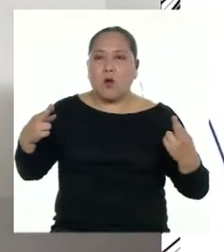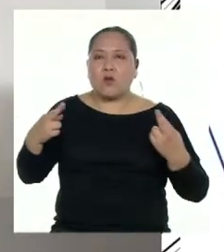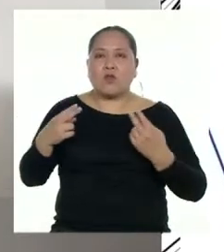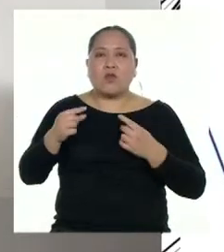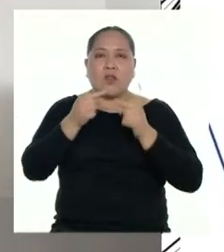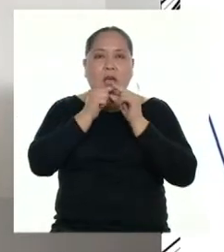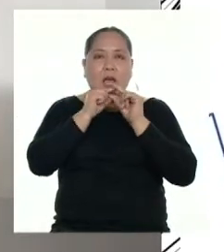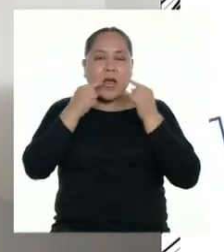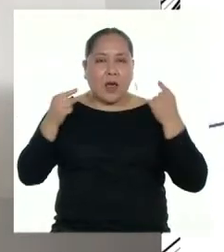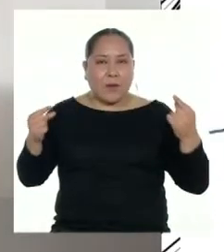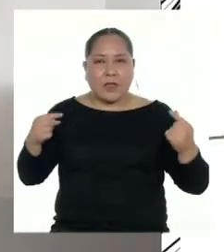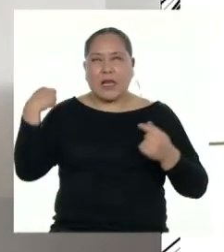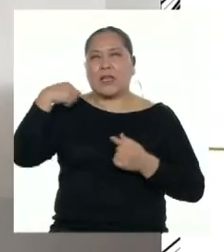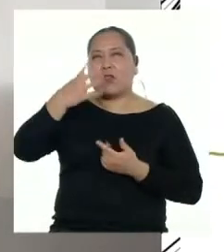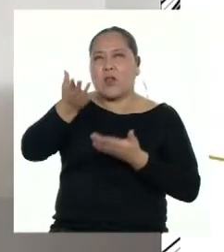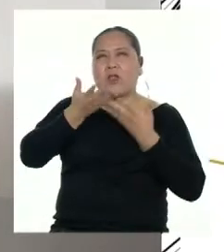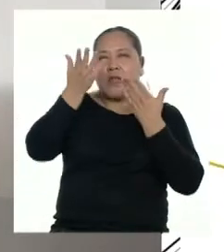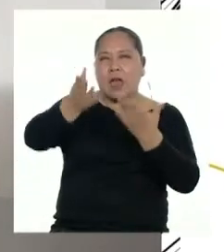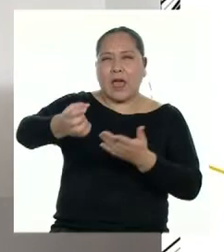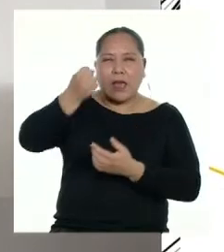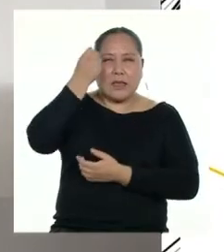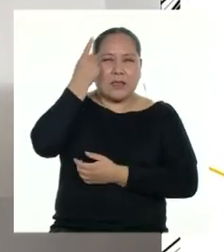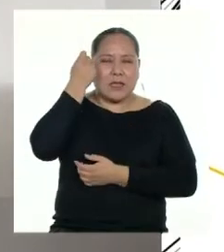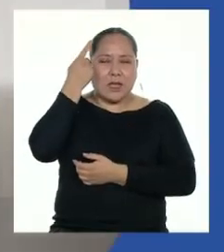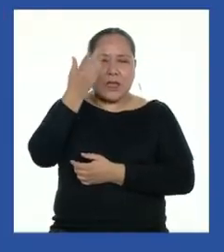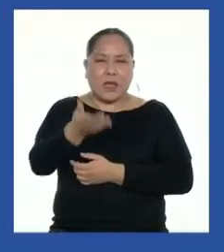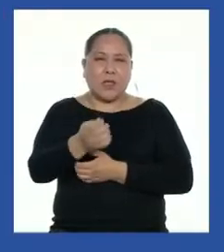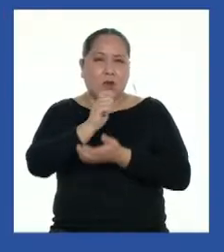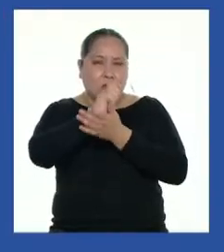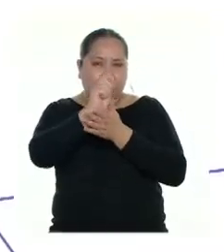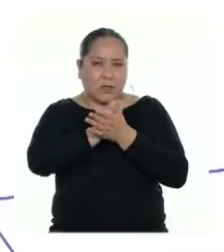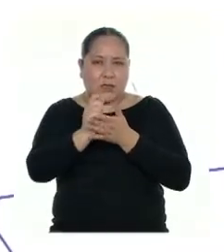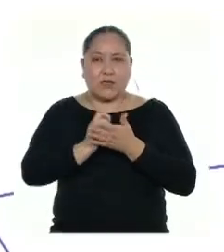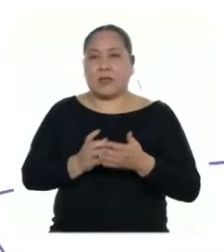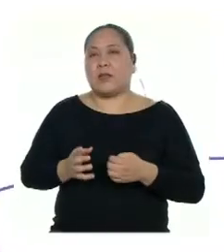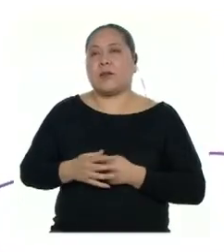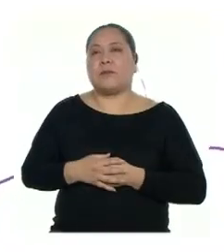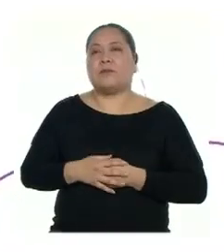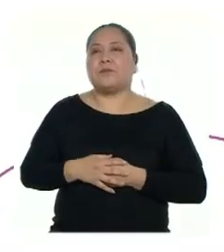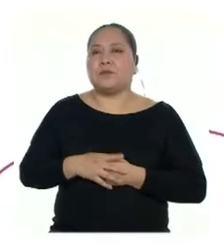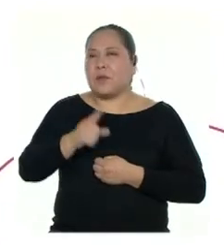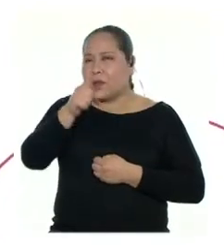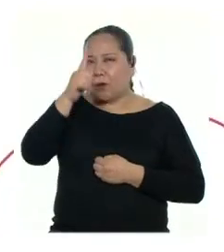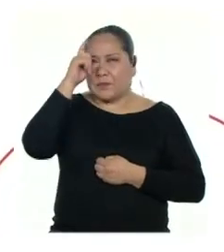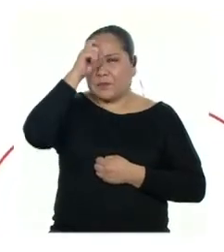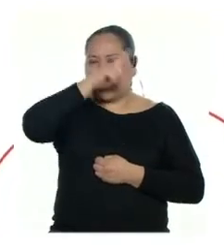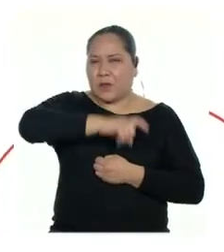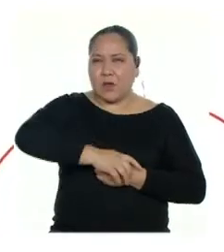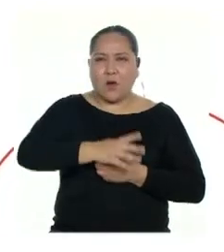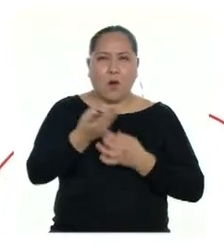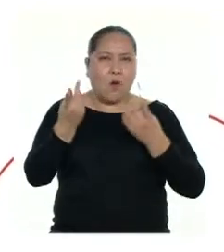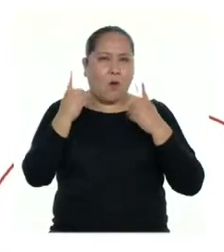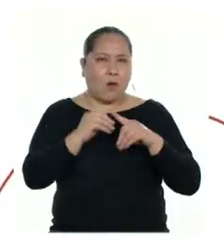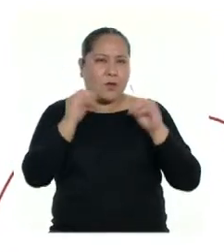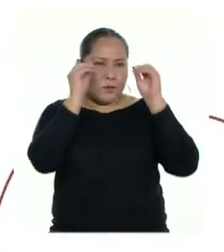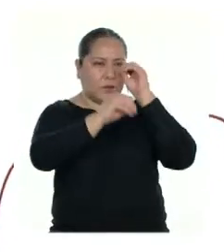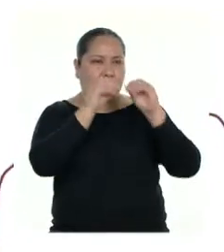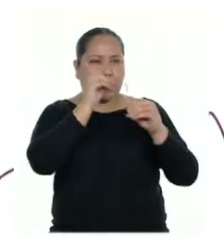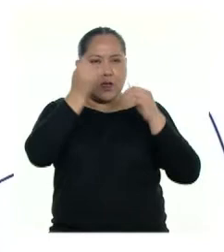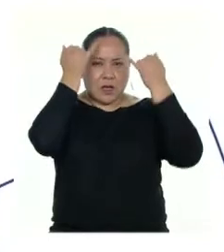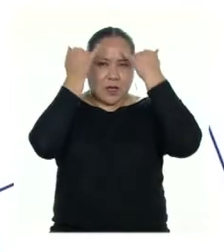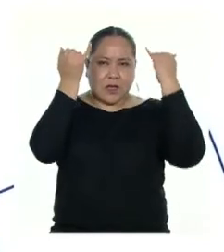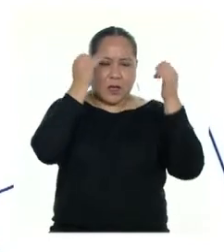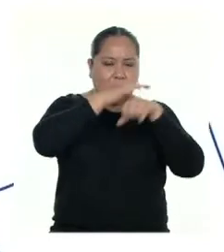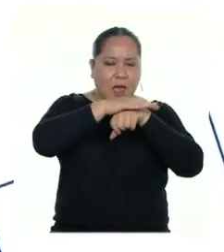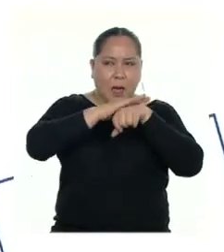ya que me permite darle sentido y efecto al texto que se está escribiendo. ¿Tuviste alguna dificultad al momento de plasmar tus ideas